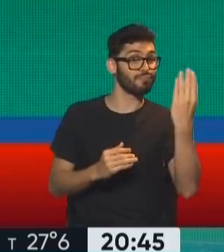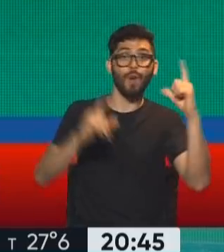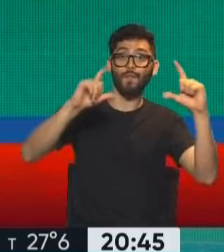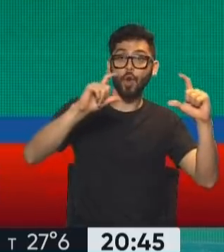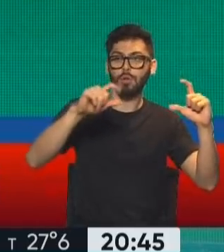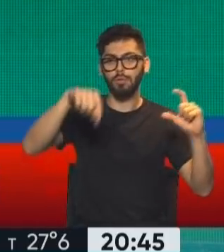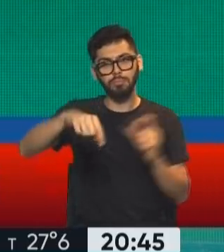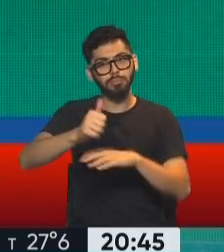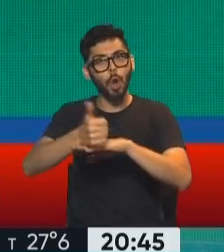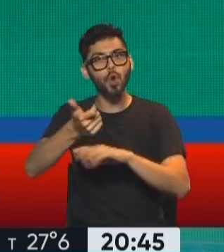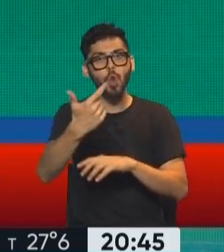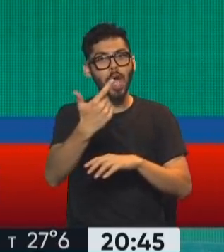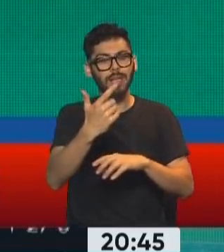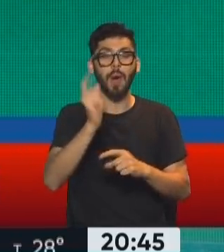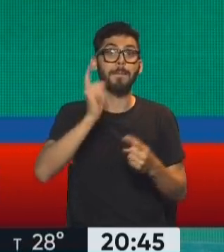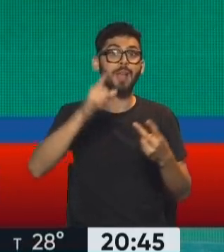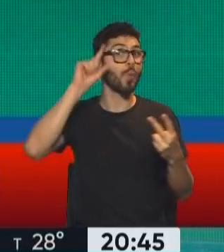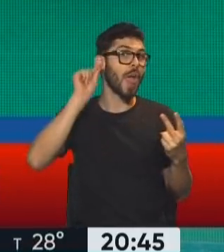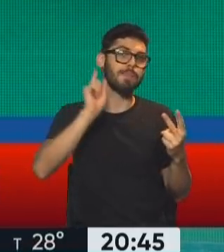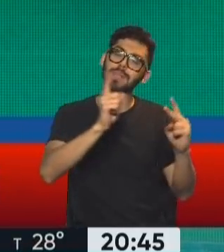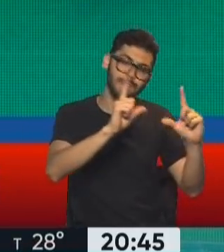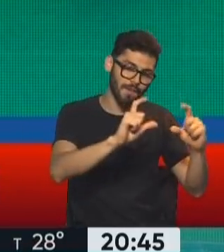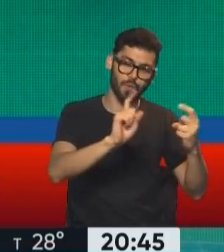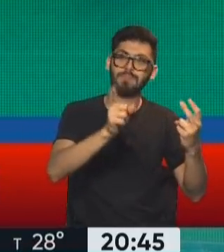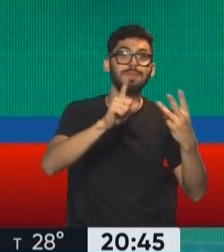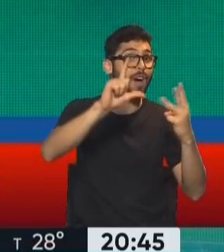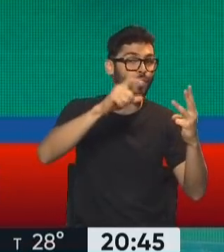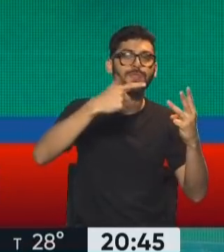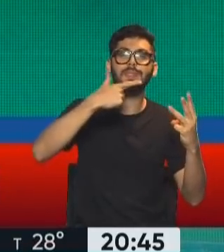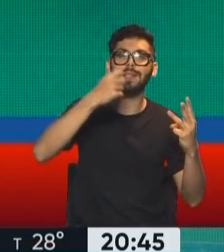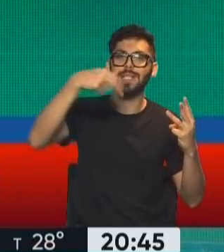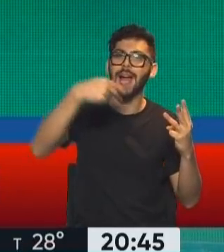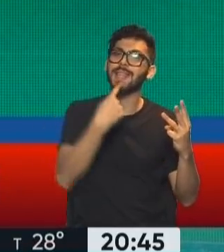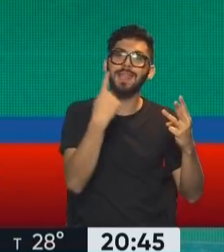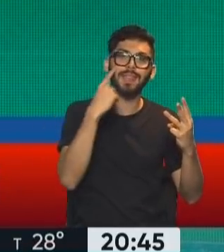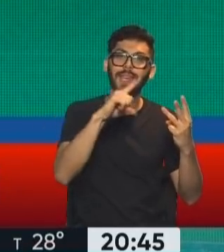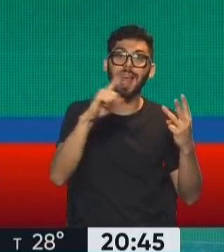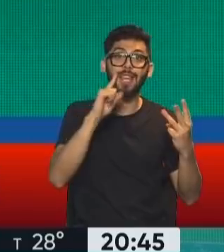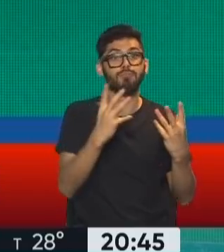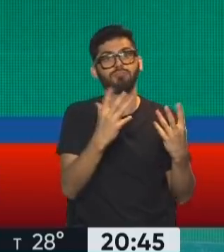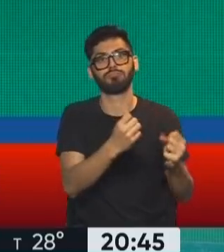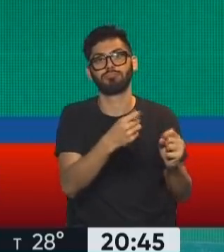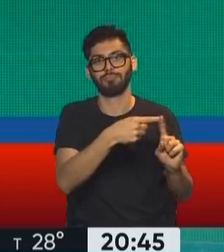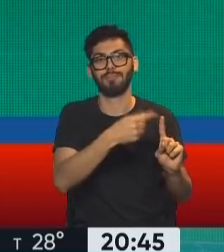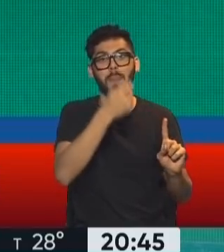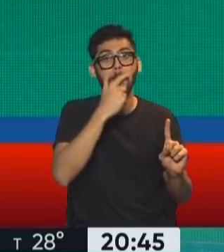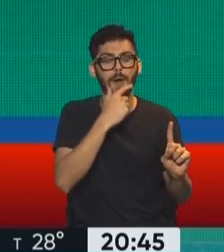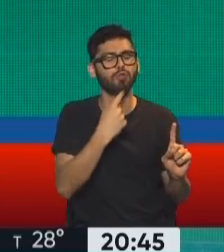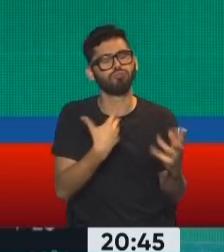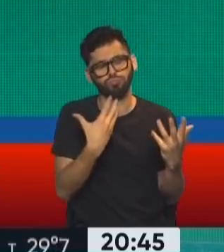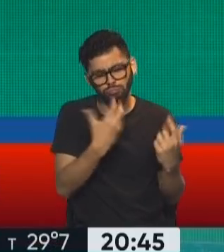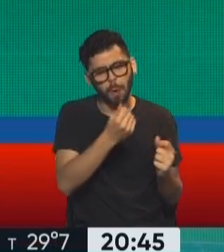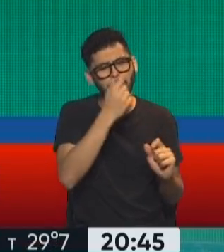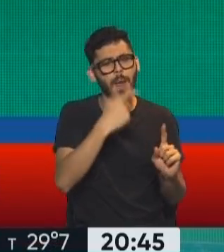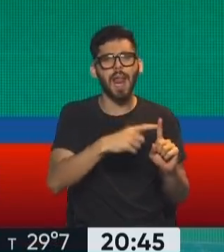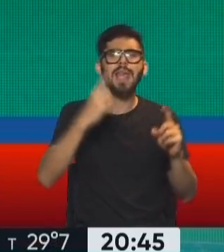jornada, también la compartió Vidal, también la compartió Santilli, asegurando que, respaldándolo a Mauricio Macri, diciendo que es un hombre que respeta mucho